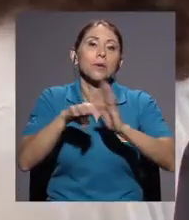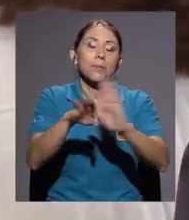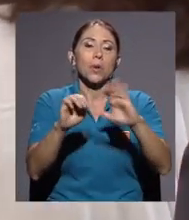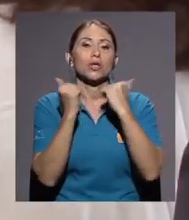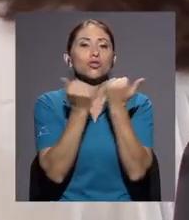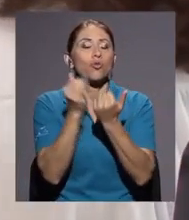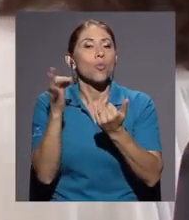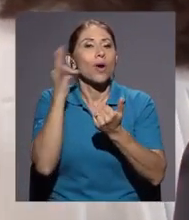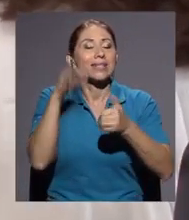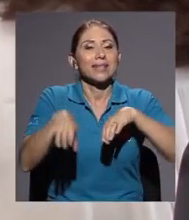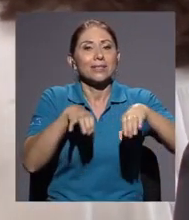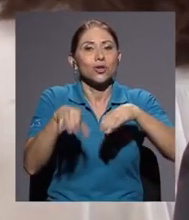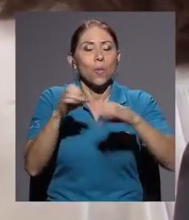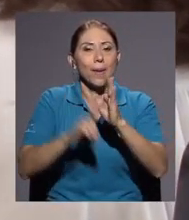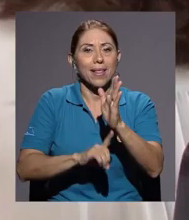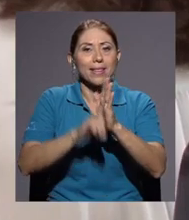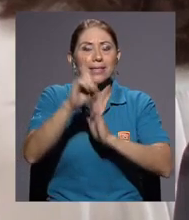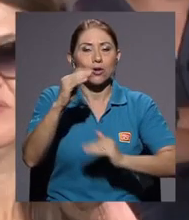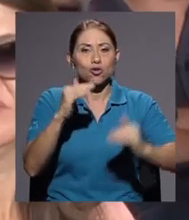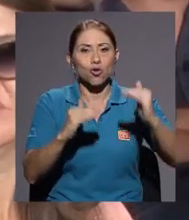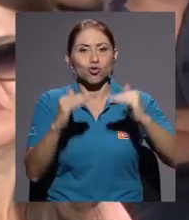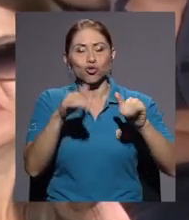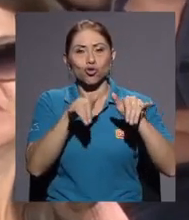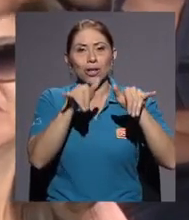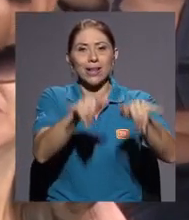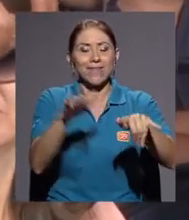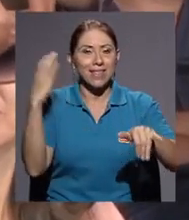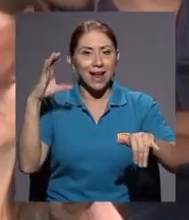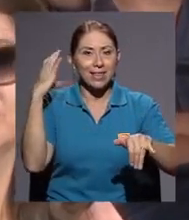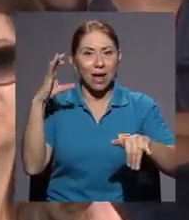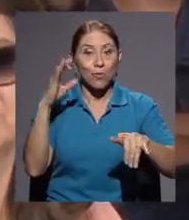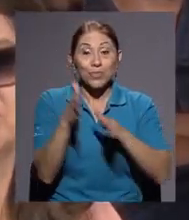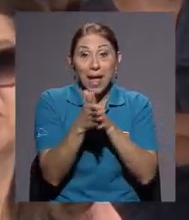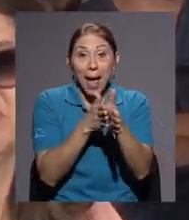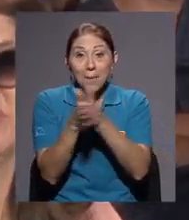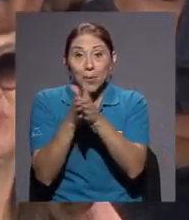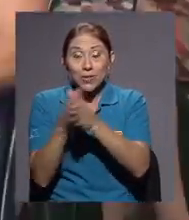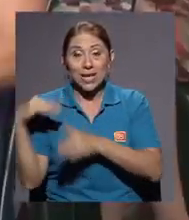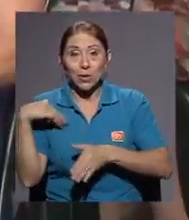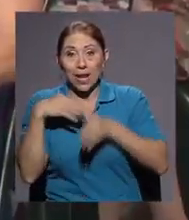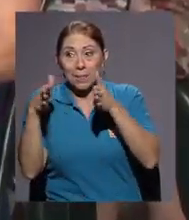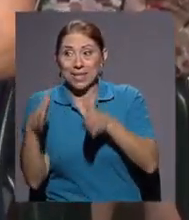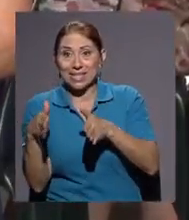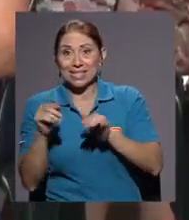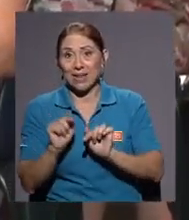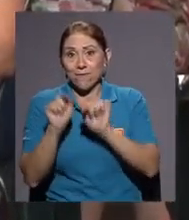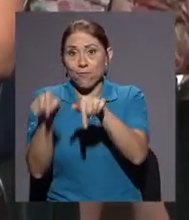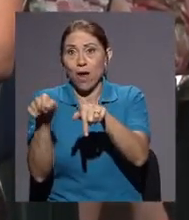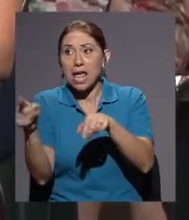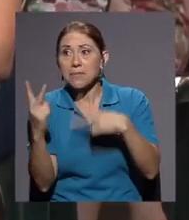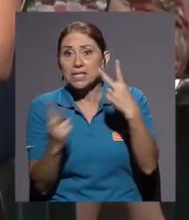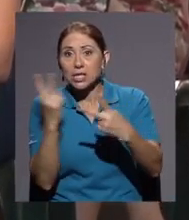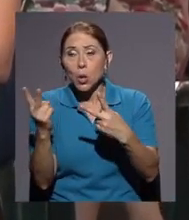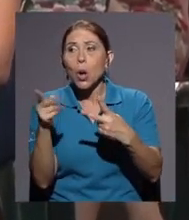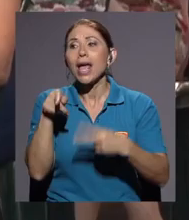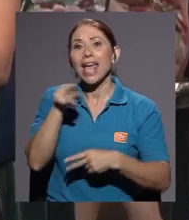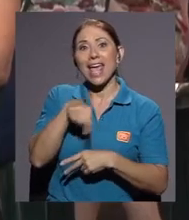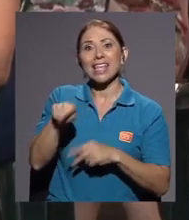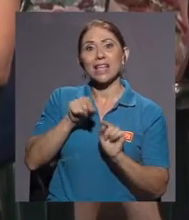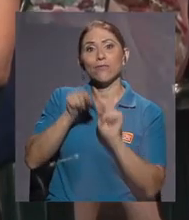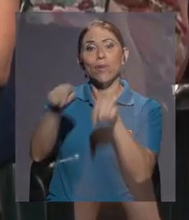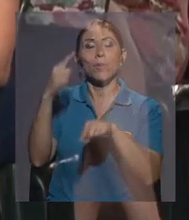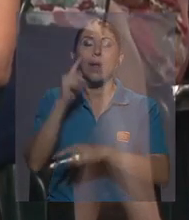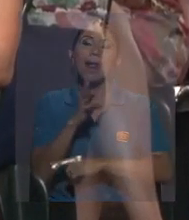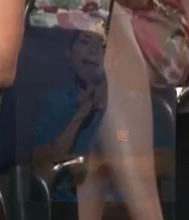en Acción para el Desarrollo Sostenible de Cartago aprovecharon la visita de la jerarca para exponer sus inquietudes y necesidades.